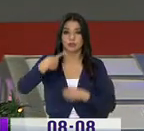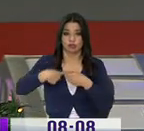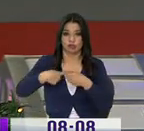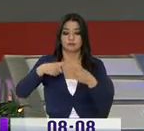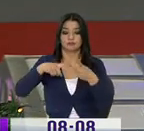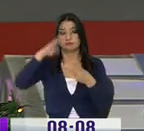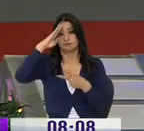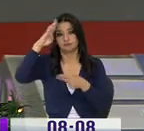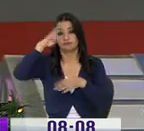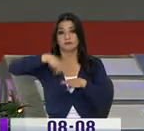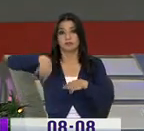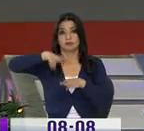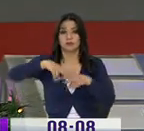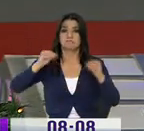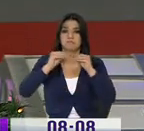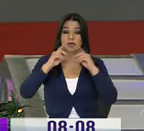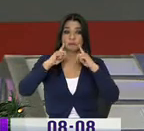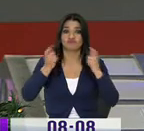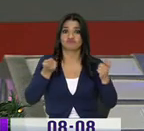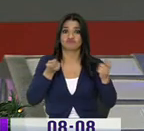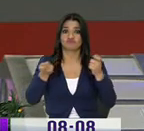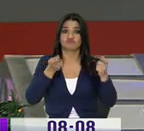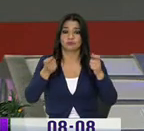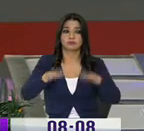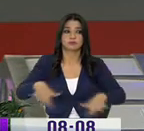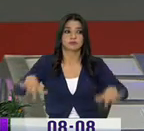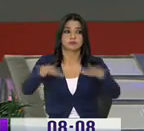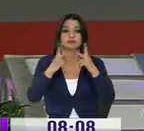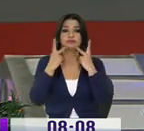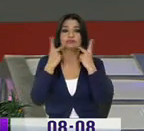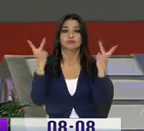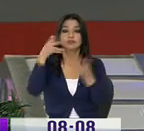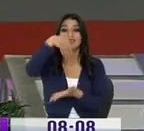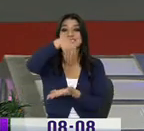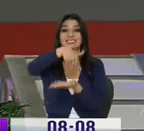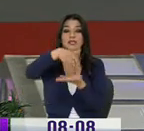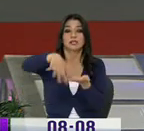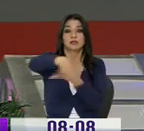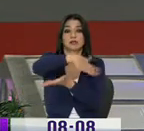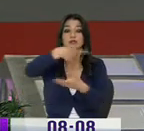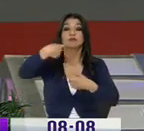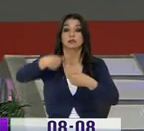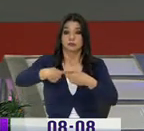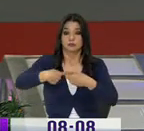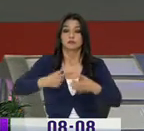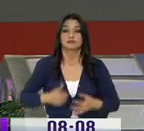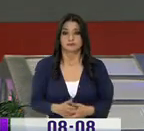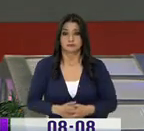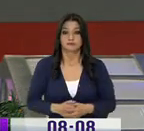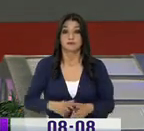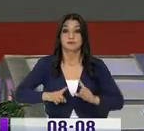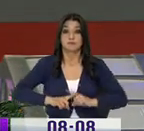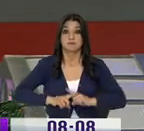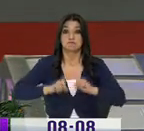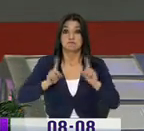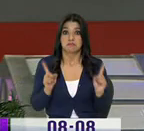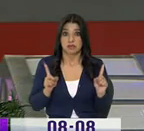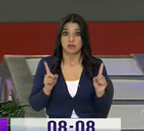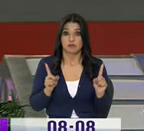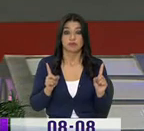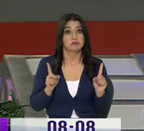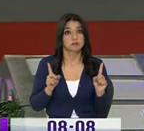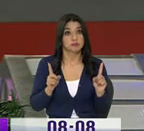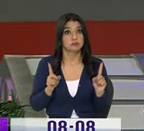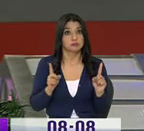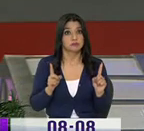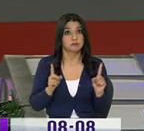Policía Nacional, intensificaron los controles del espacio público en el centro histórico de nuestra ciudad. Sin embargo, las precauciones